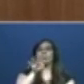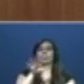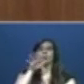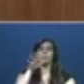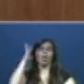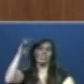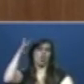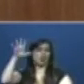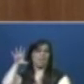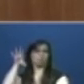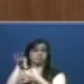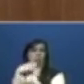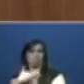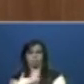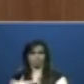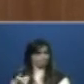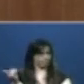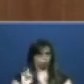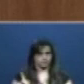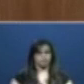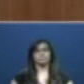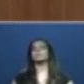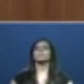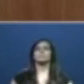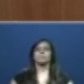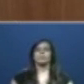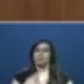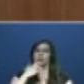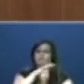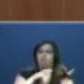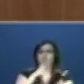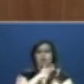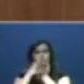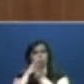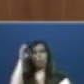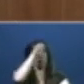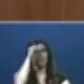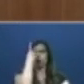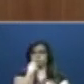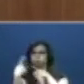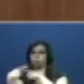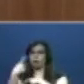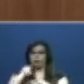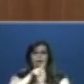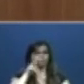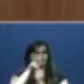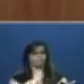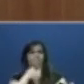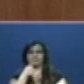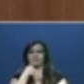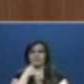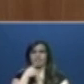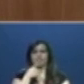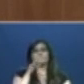ideológica y es que esto no es así los distintos informes y estudios de opinión siguen expresando una positiva valoración